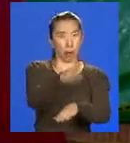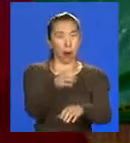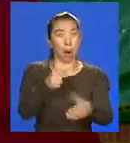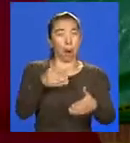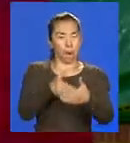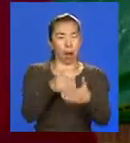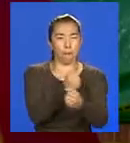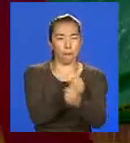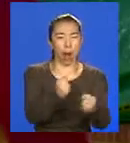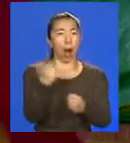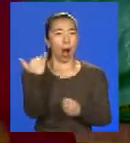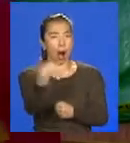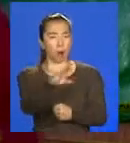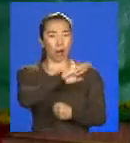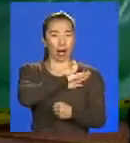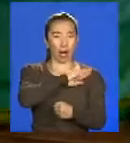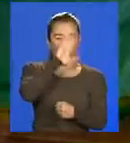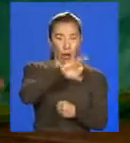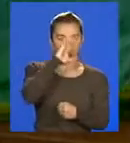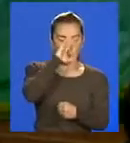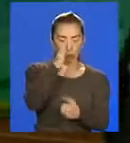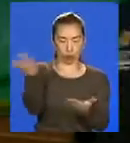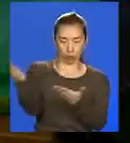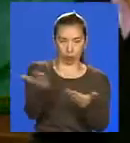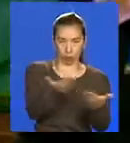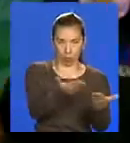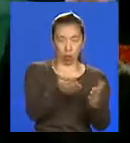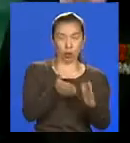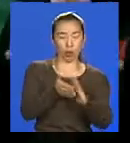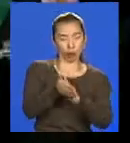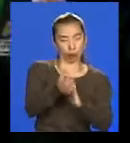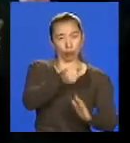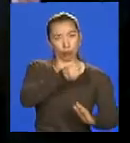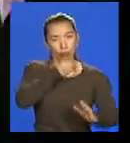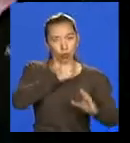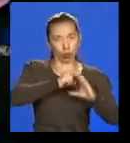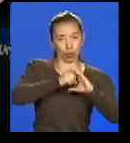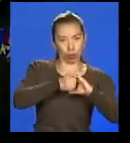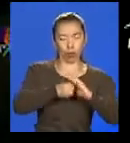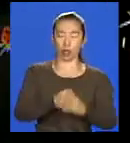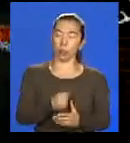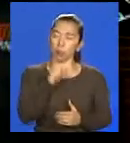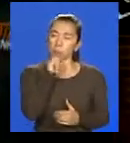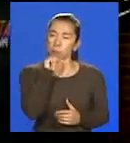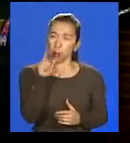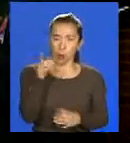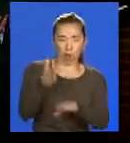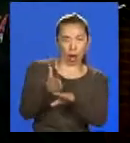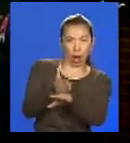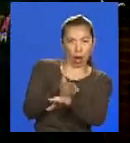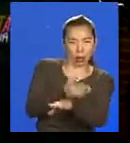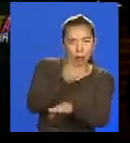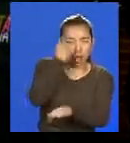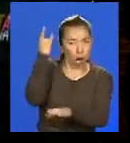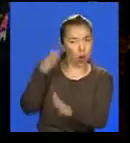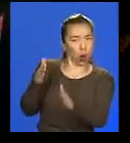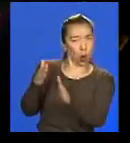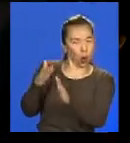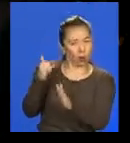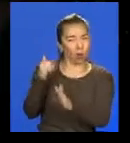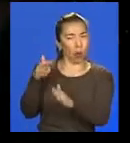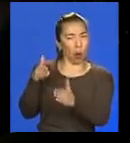el alcalde de la localidad de Chapinero. Alcalde, buenas noches, bienvenido a Noticias Capital. ¿Habían recibido anteriormente algún tipo de amenaza?